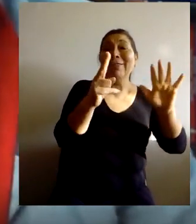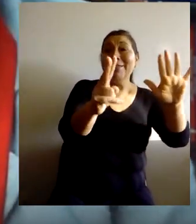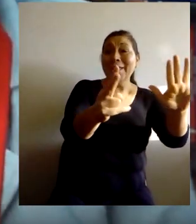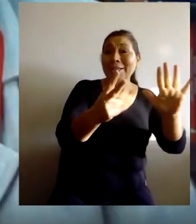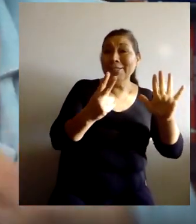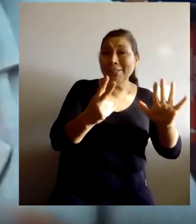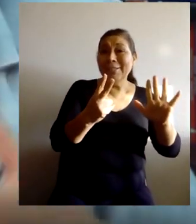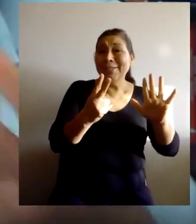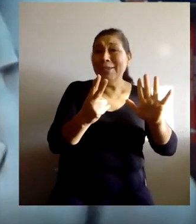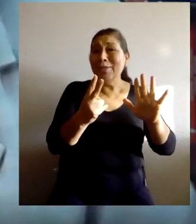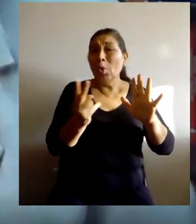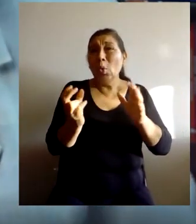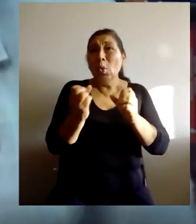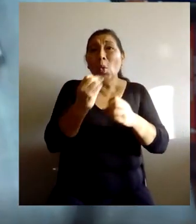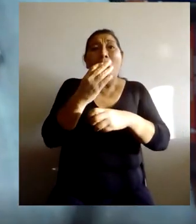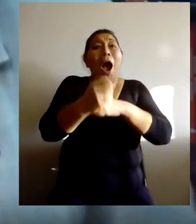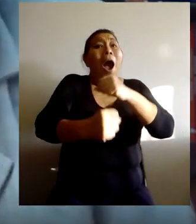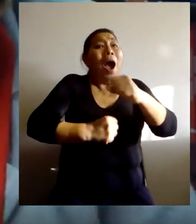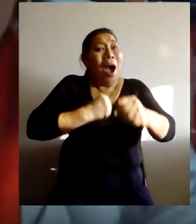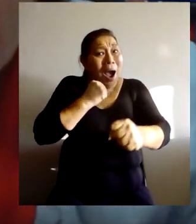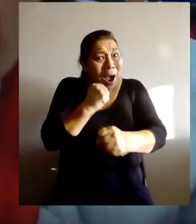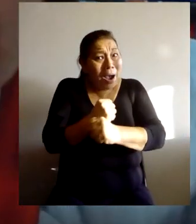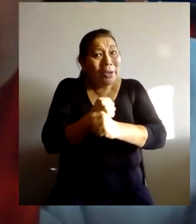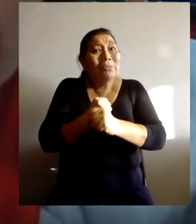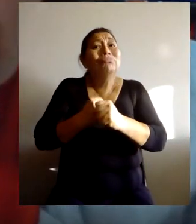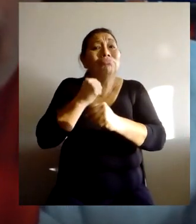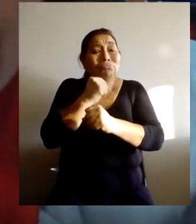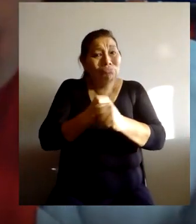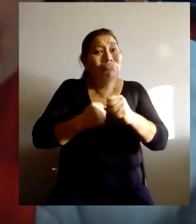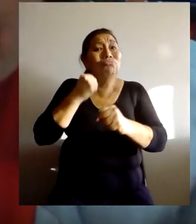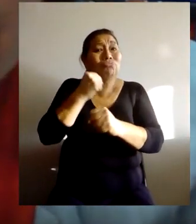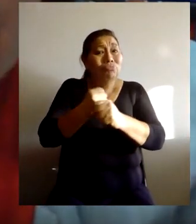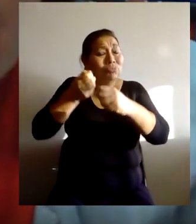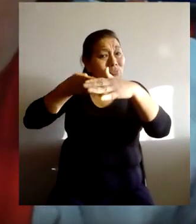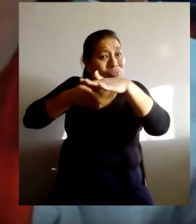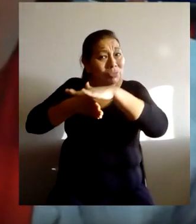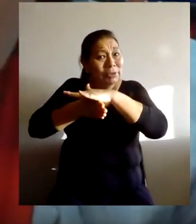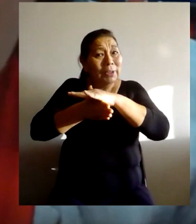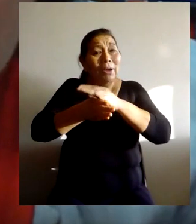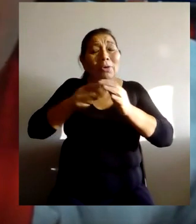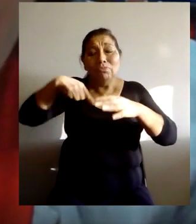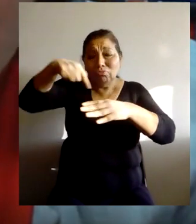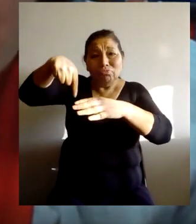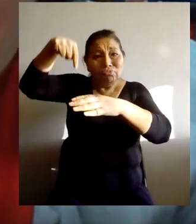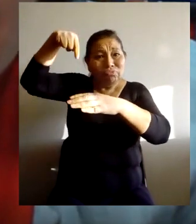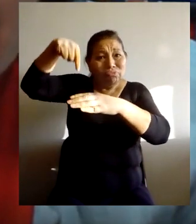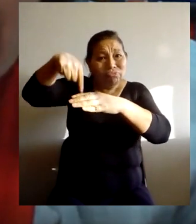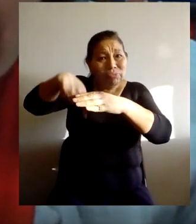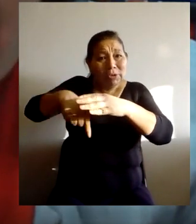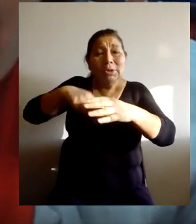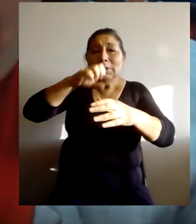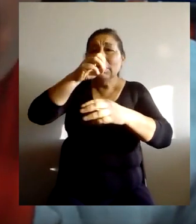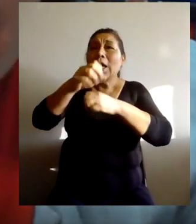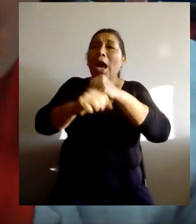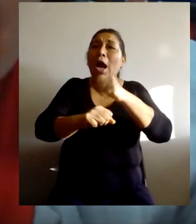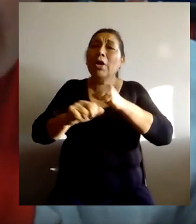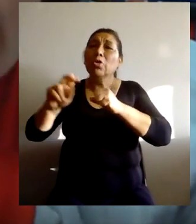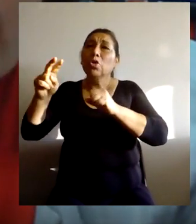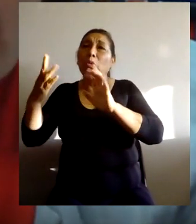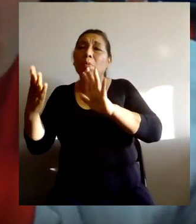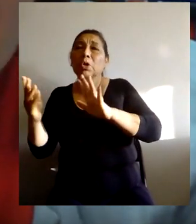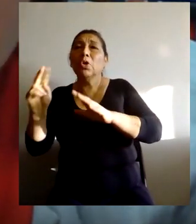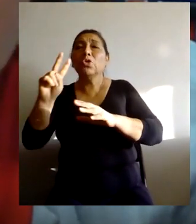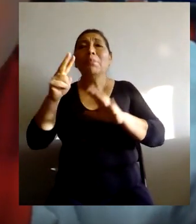O sea, estamos con una persona que ha estado, según los informes, dice, laboró como perforista al interior de la mina del